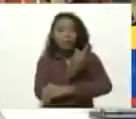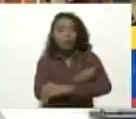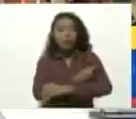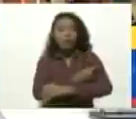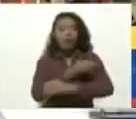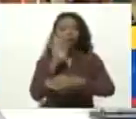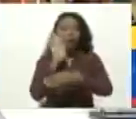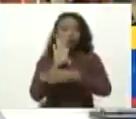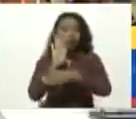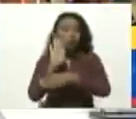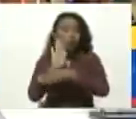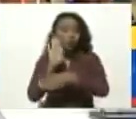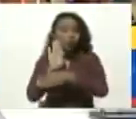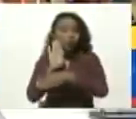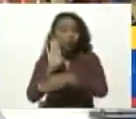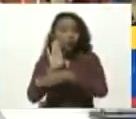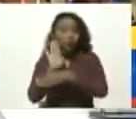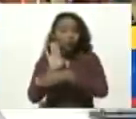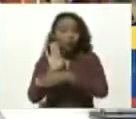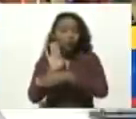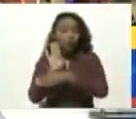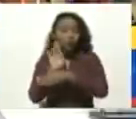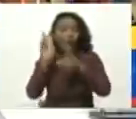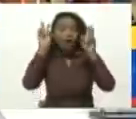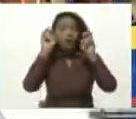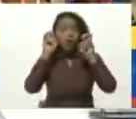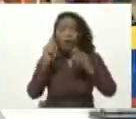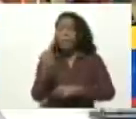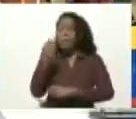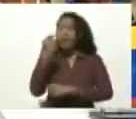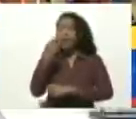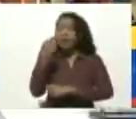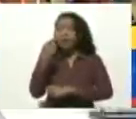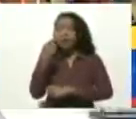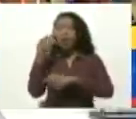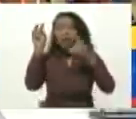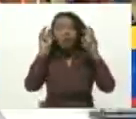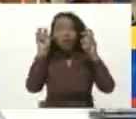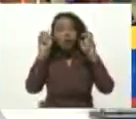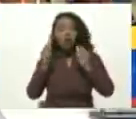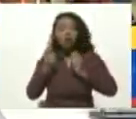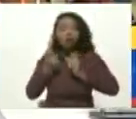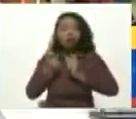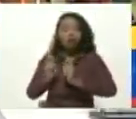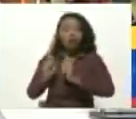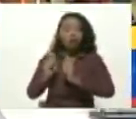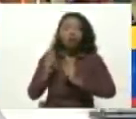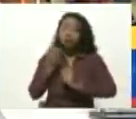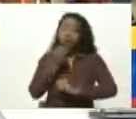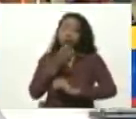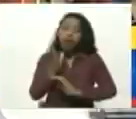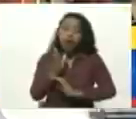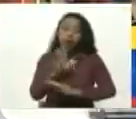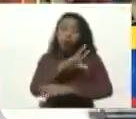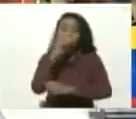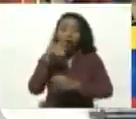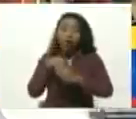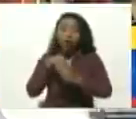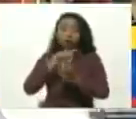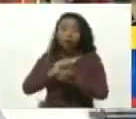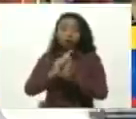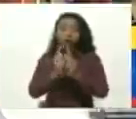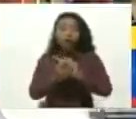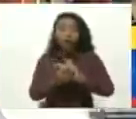en cuidados y en nuevos medicamentos, nuevos tratamientos, bueno, la cuarentena se transformó